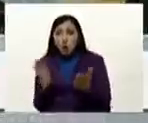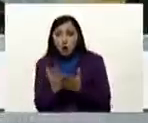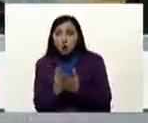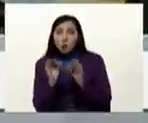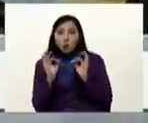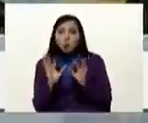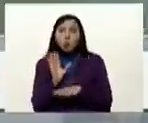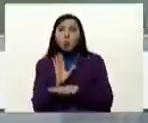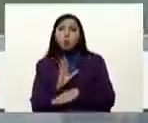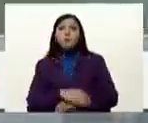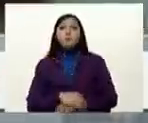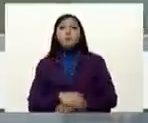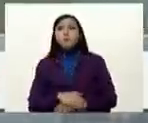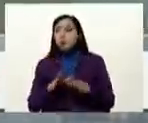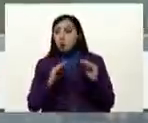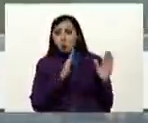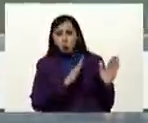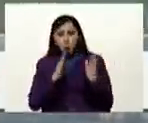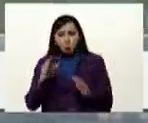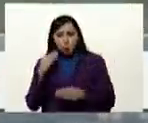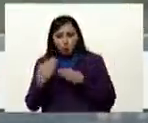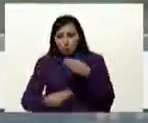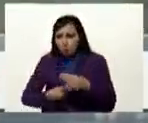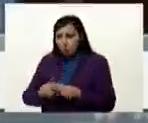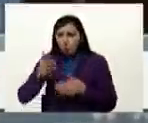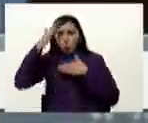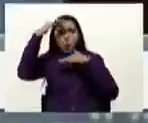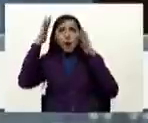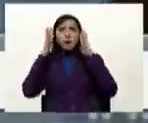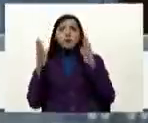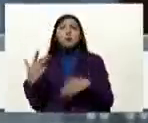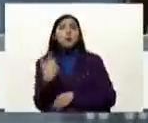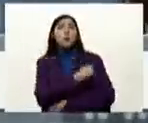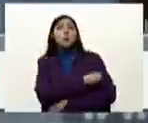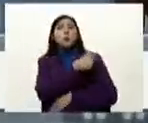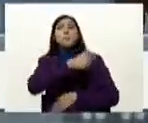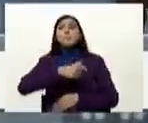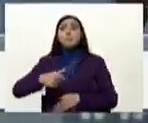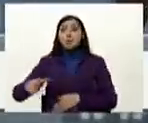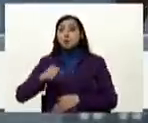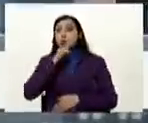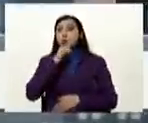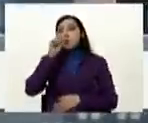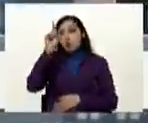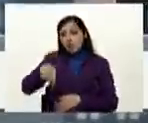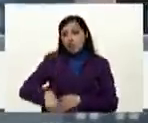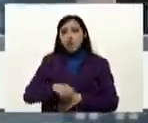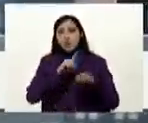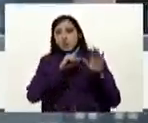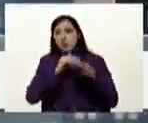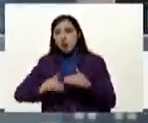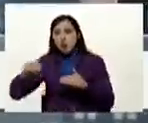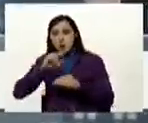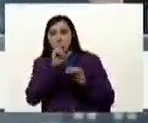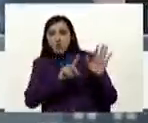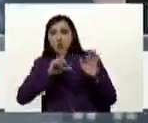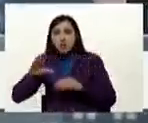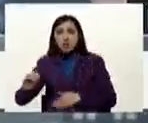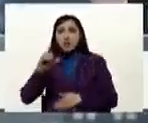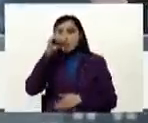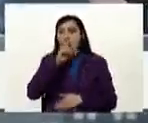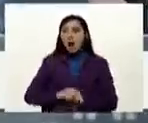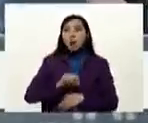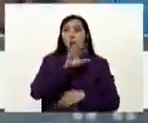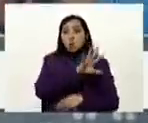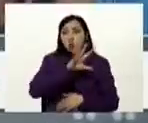seguro. Todas estas etapas se vinieron cumpliendo, atendimos vacunación de personas mayores de 60 años, luego mayores de 50 años,